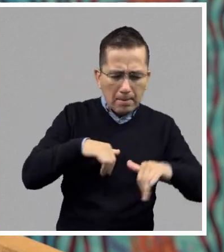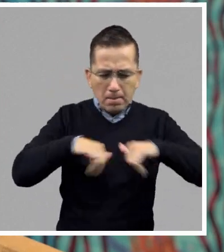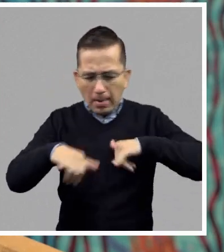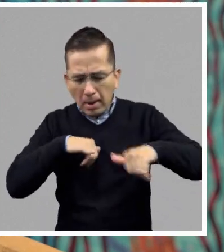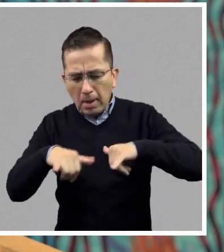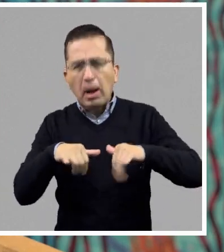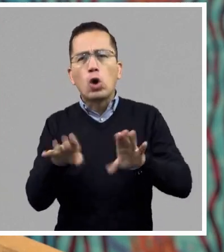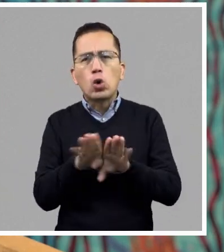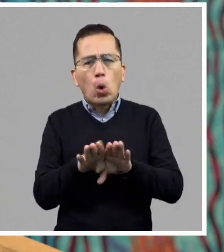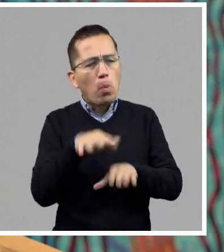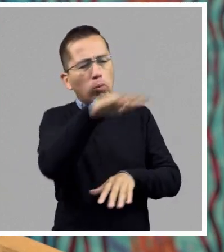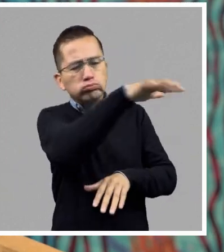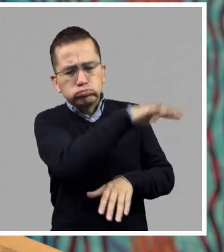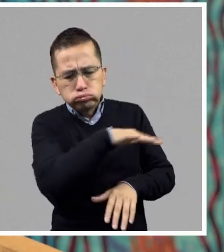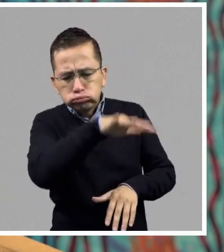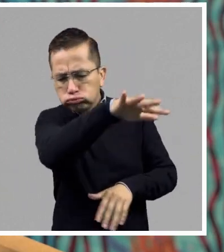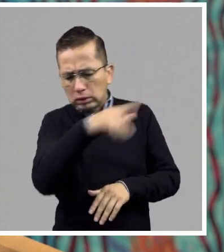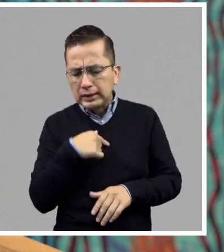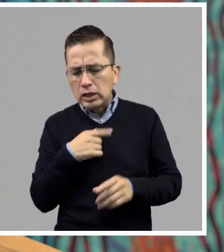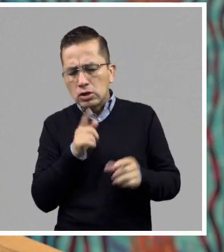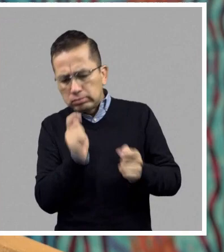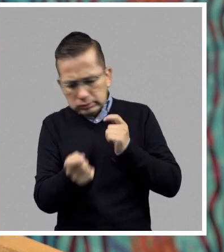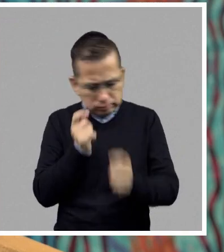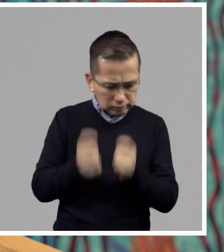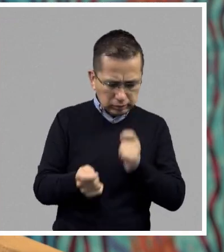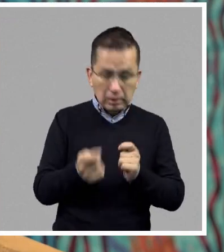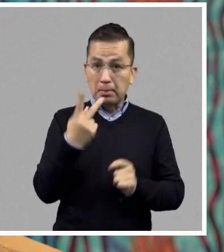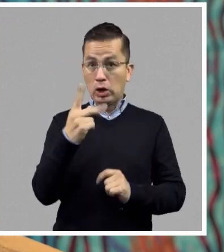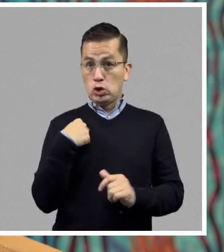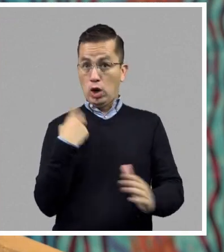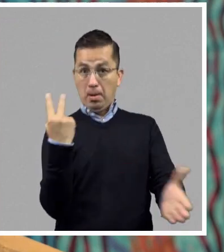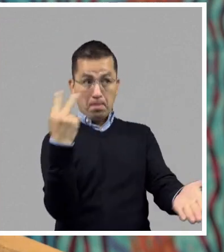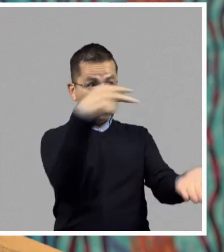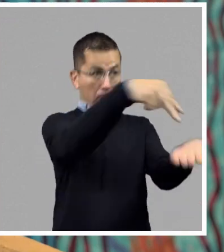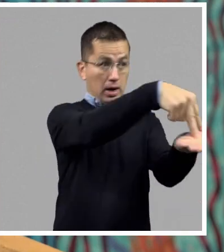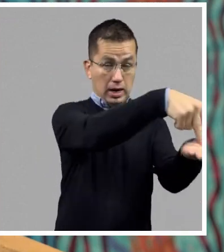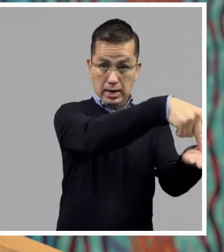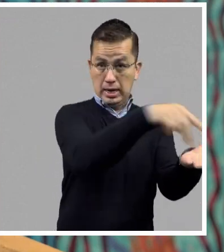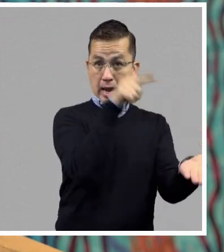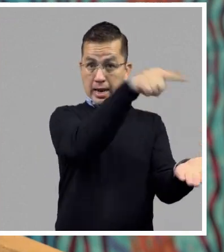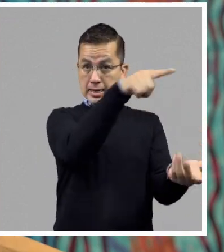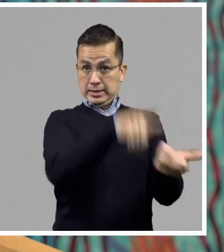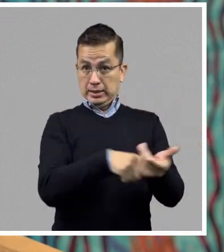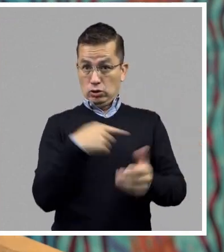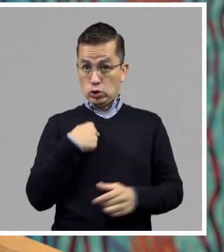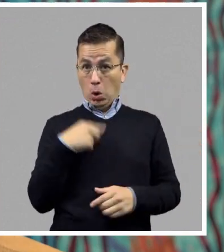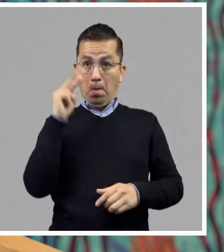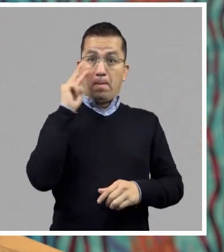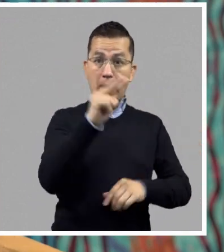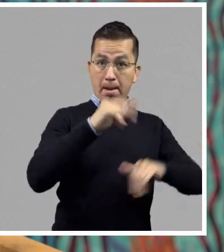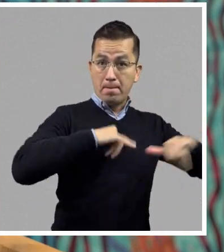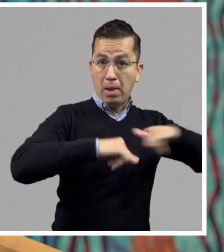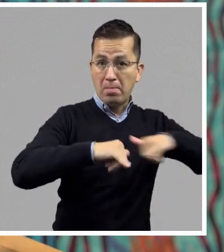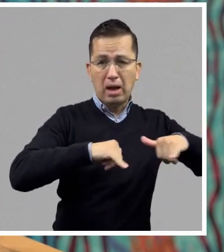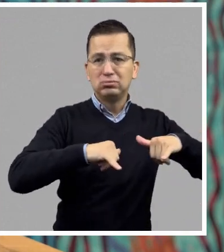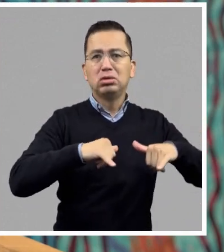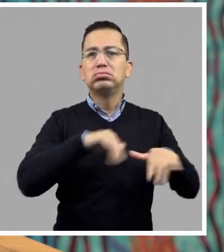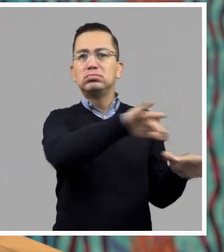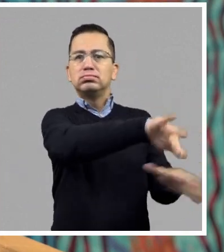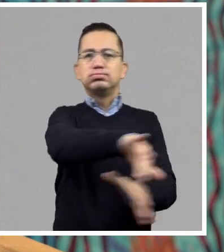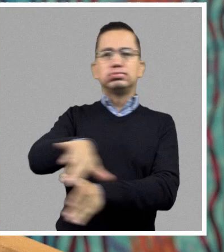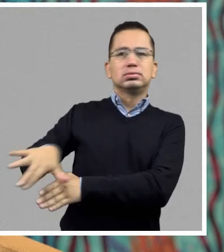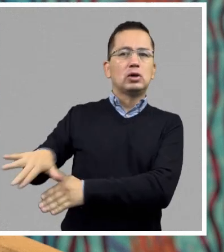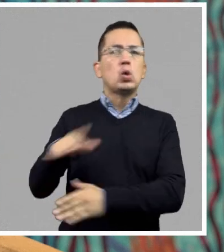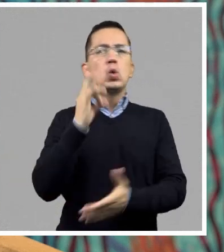país nunca veo ese mapa en realidad veo caras de personas veo colores prue no veo calles pero el mapa